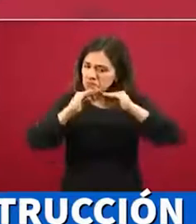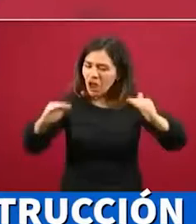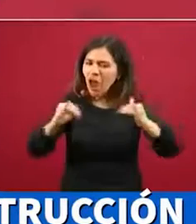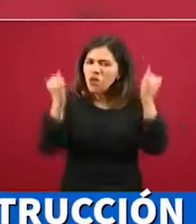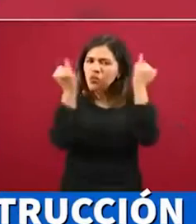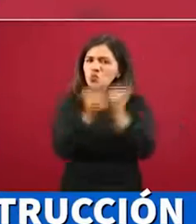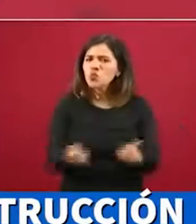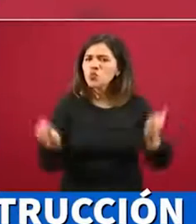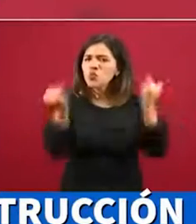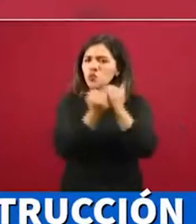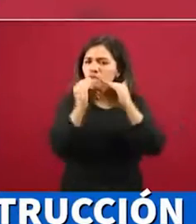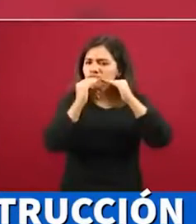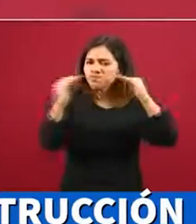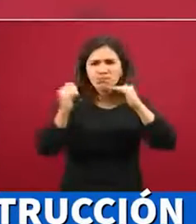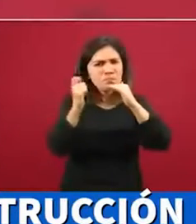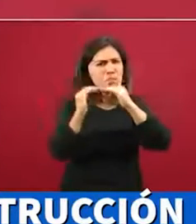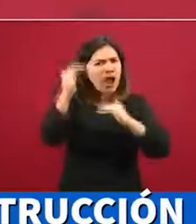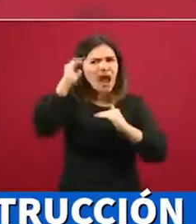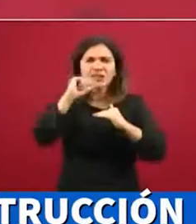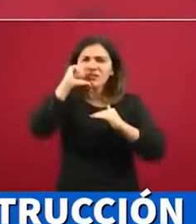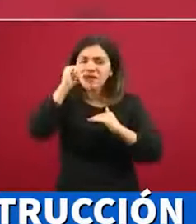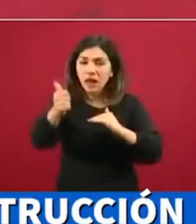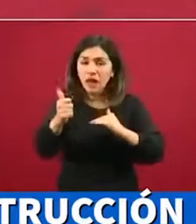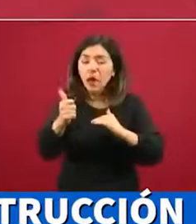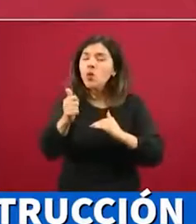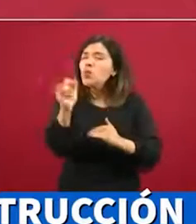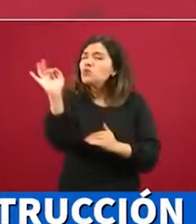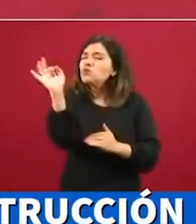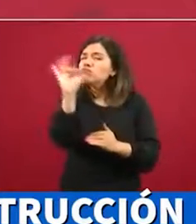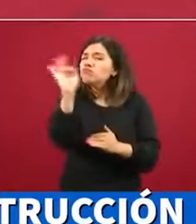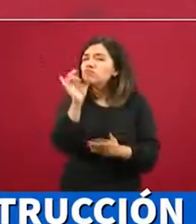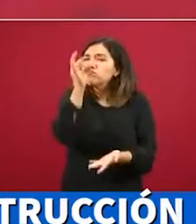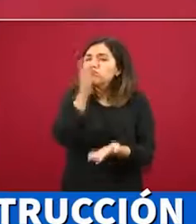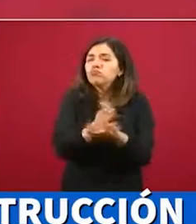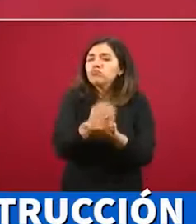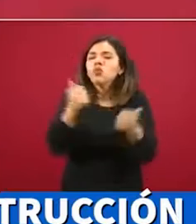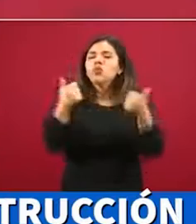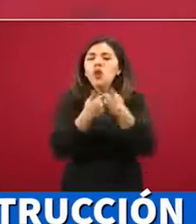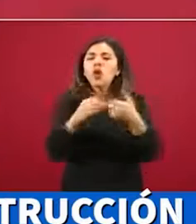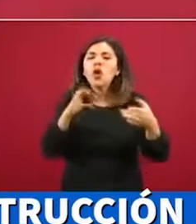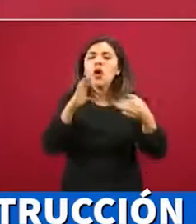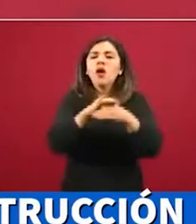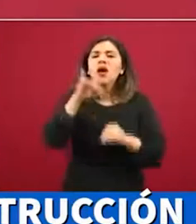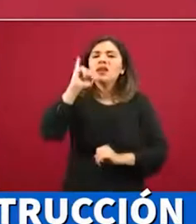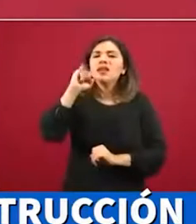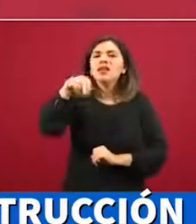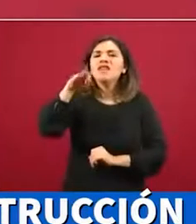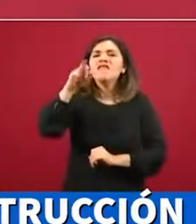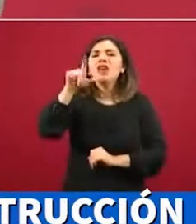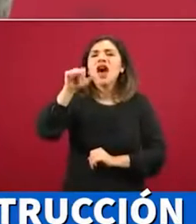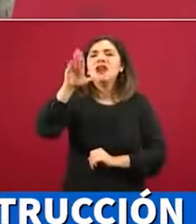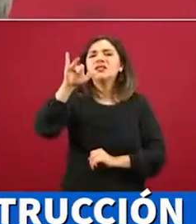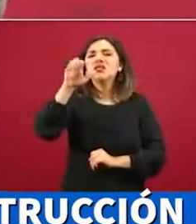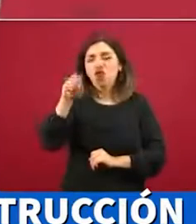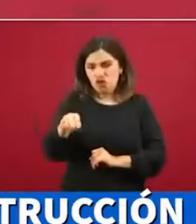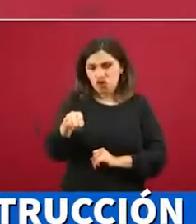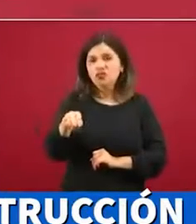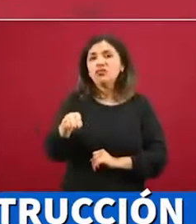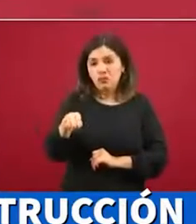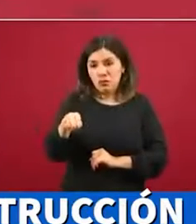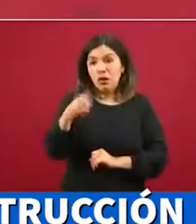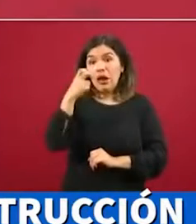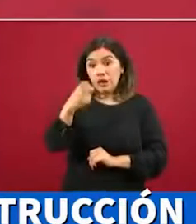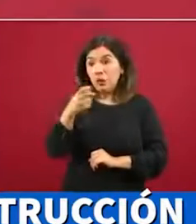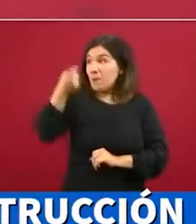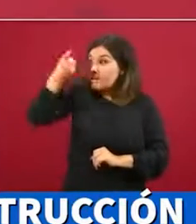sin subir y solamente se incorpora en relación con la inflación, por lo que la tarifa